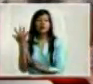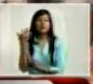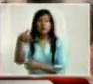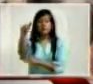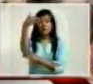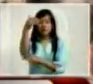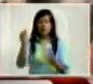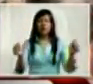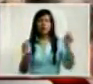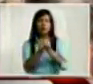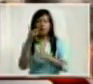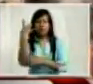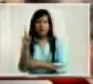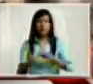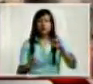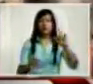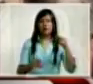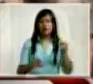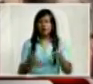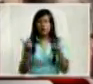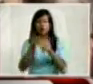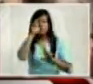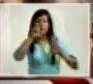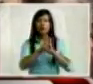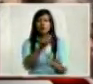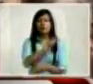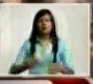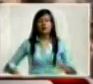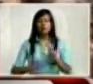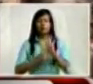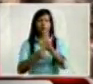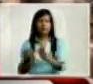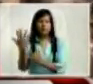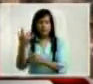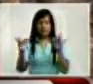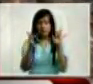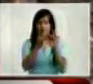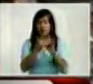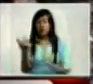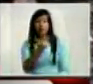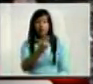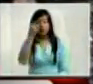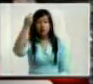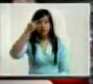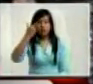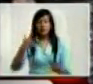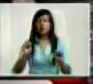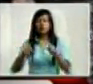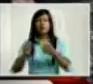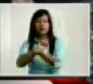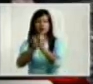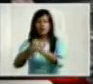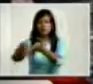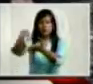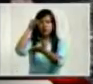de Irán, junto a las fotografías de ambos presidentes. Entre las negociaciones que desarrollan ambos gobiernos se encuentra la transferencia de tecnología a Bolivia